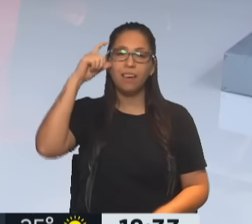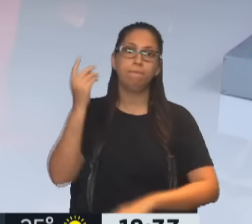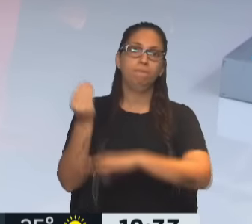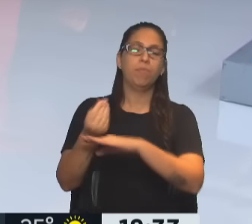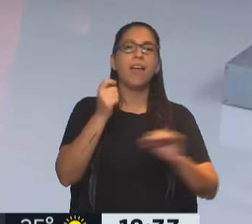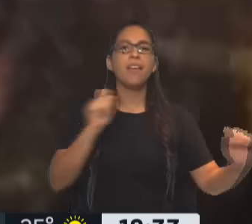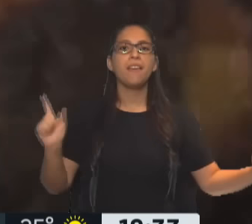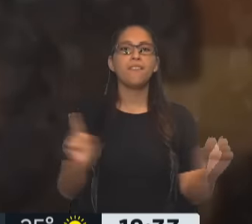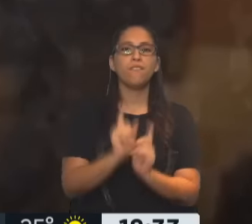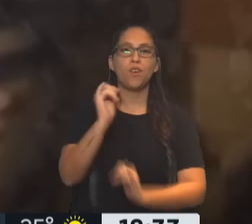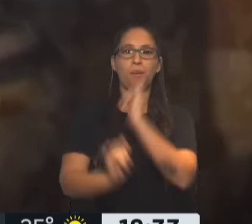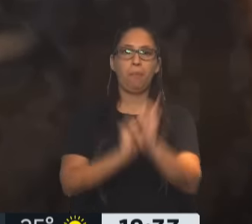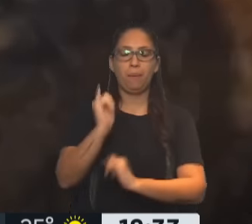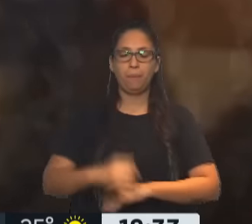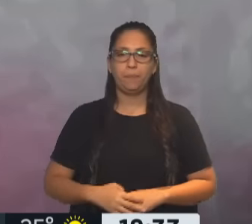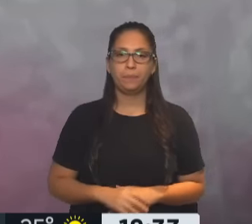especial.